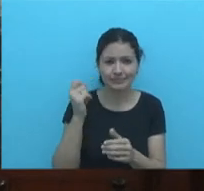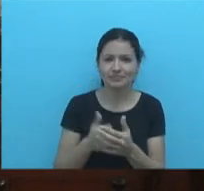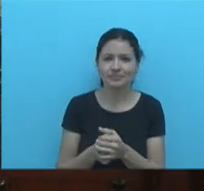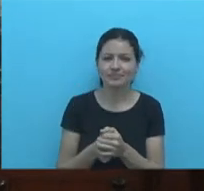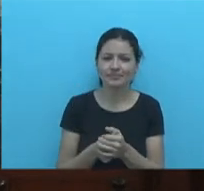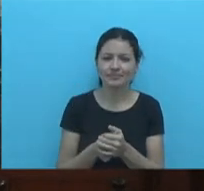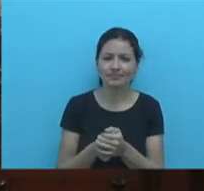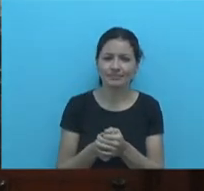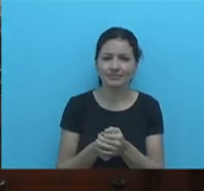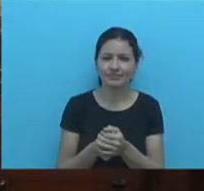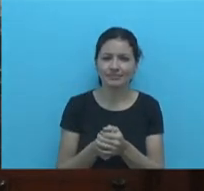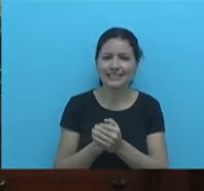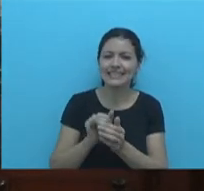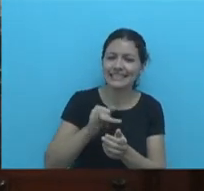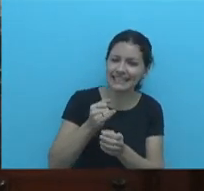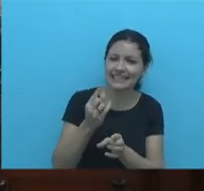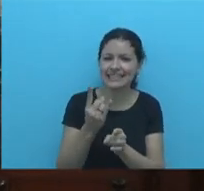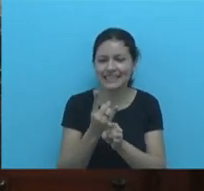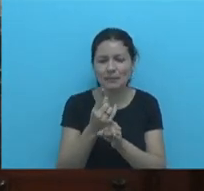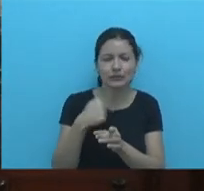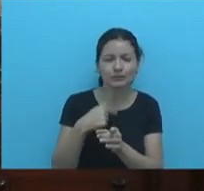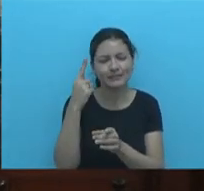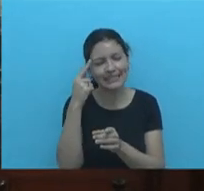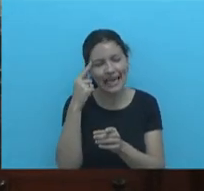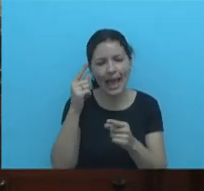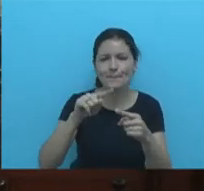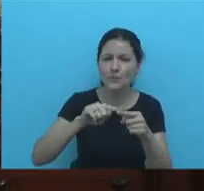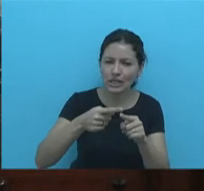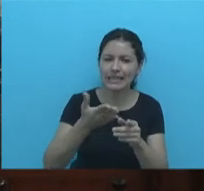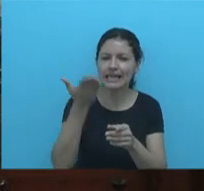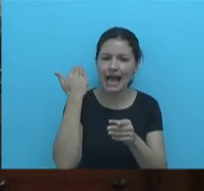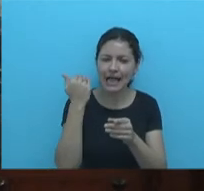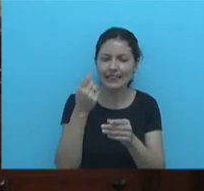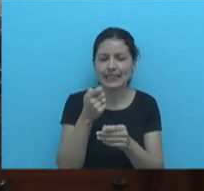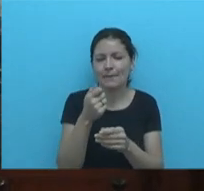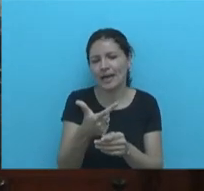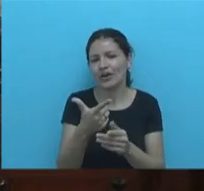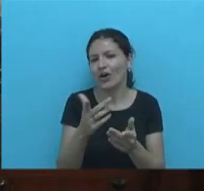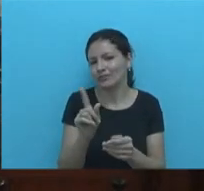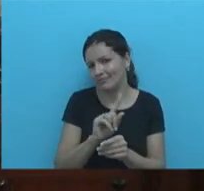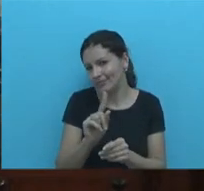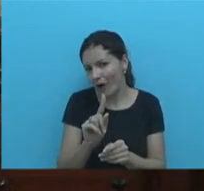siempre alguna inclinación alguna mirada política, pero nosotros vivíamos en ese momento